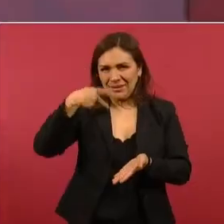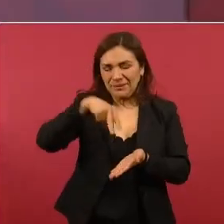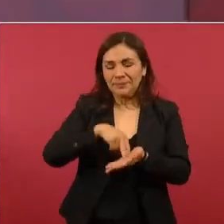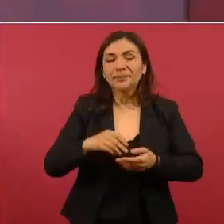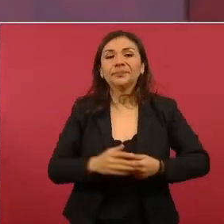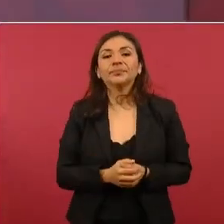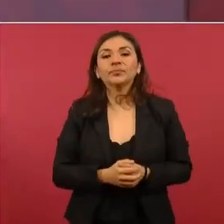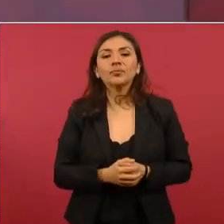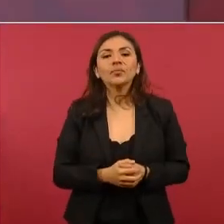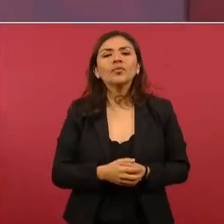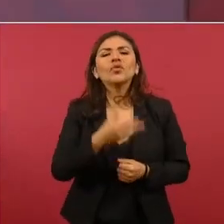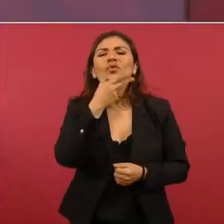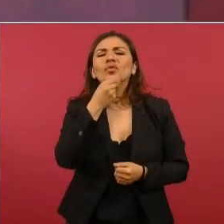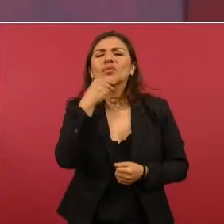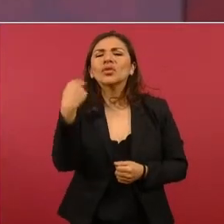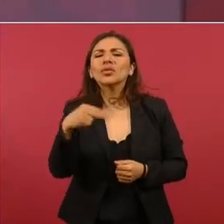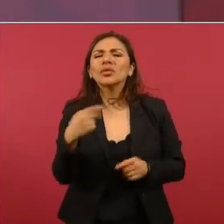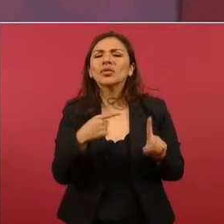Menéndez, o